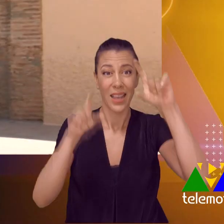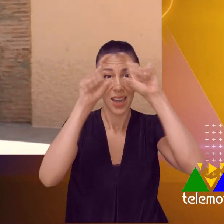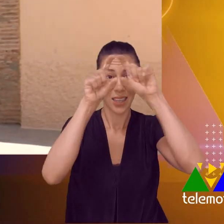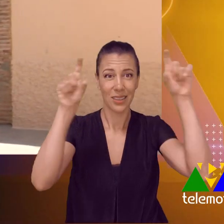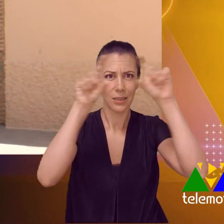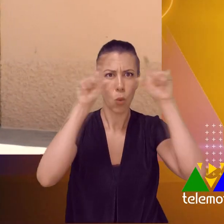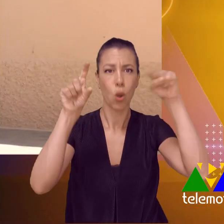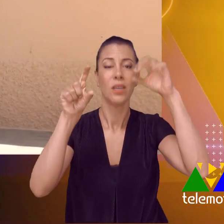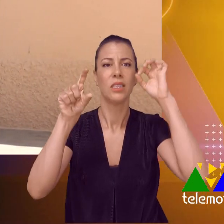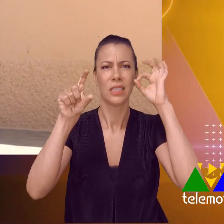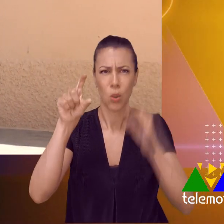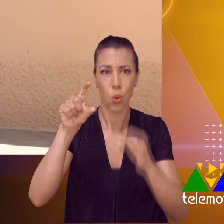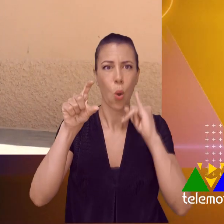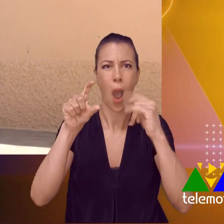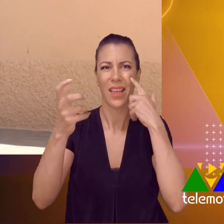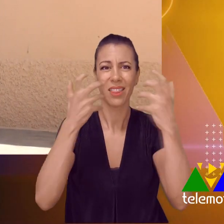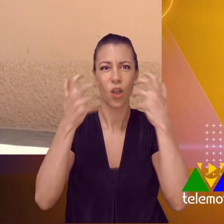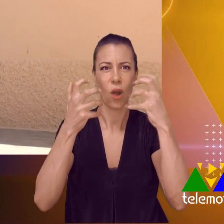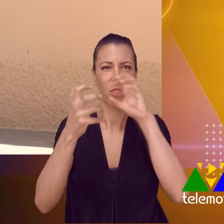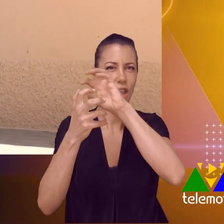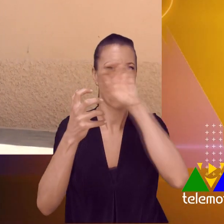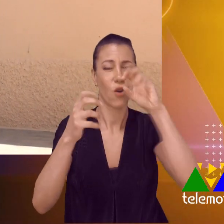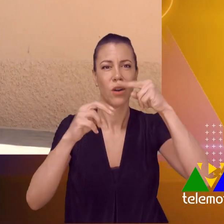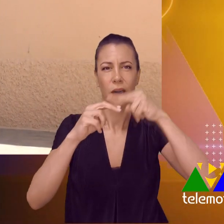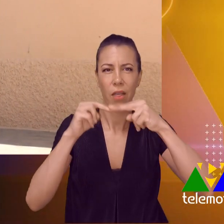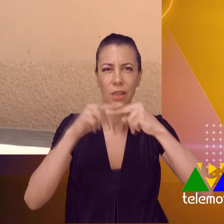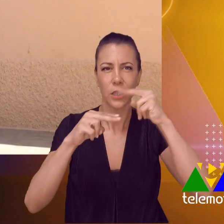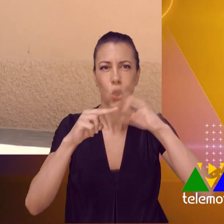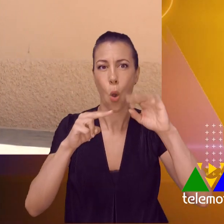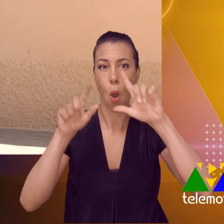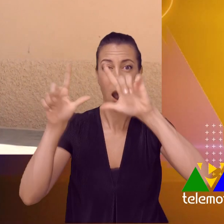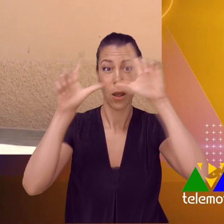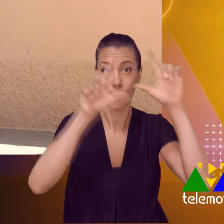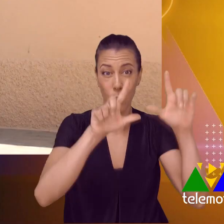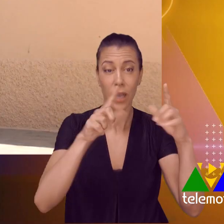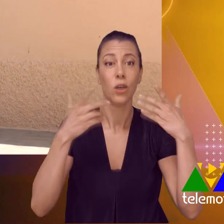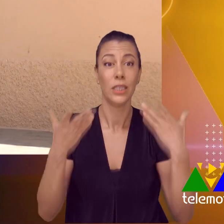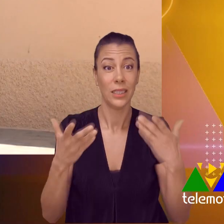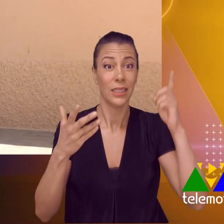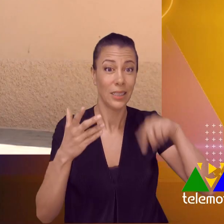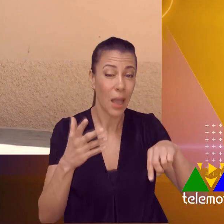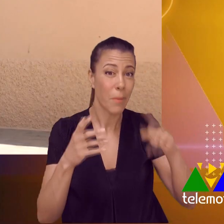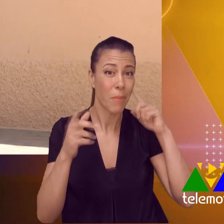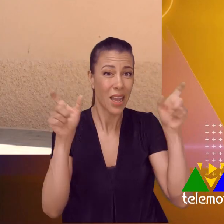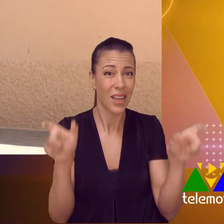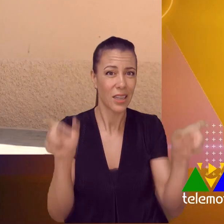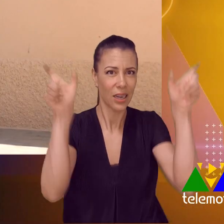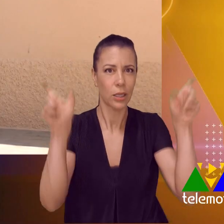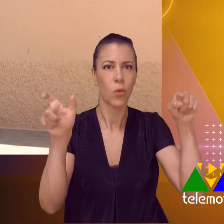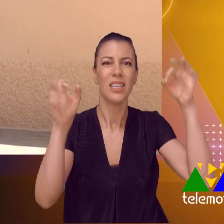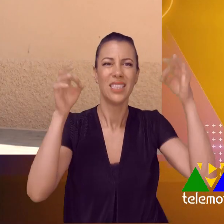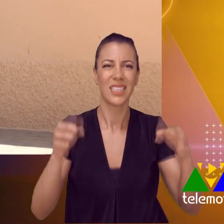tendría seguramente alguna decoración de ladrillería o azulejos, y esos dos rectángulos laterales, como citaba antes, seguramente son las